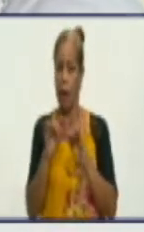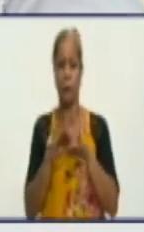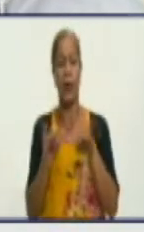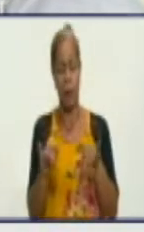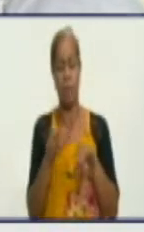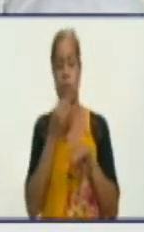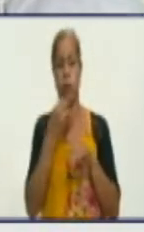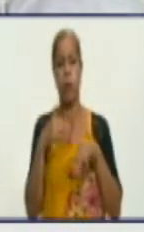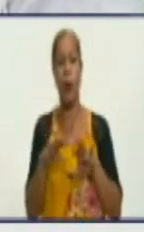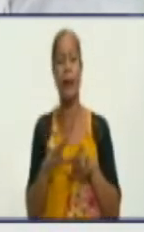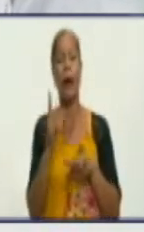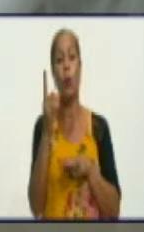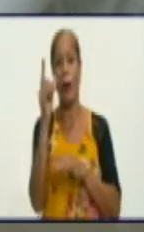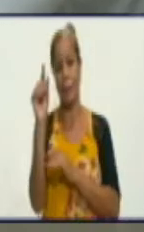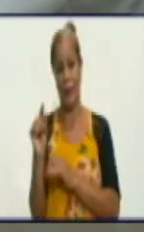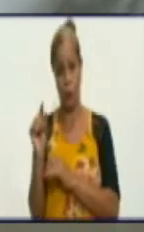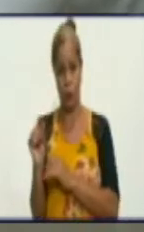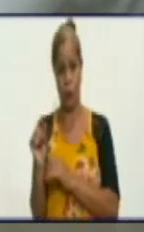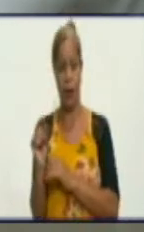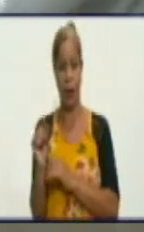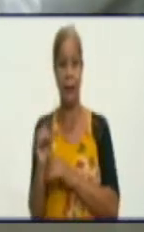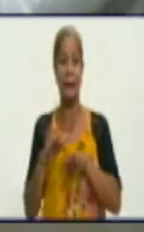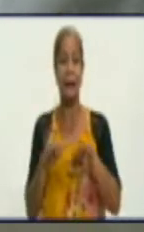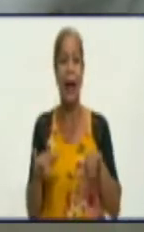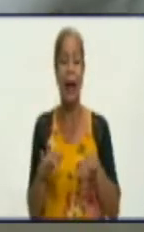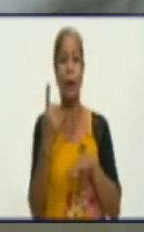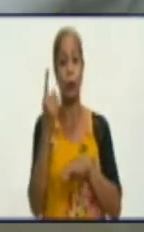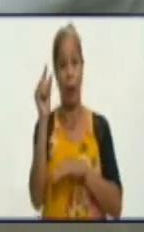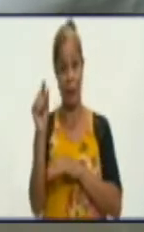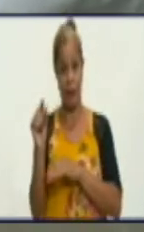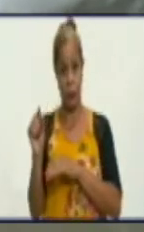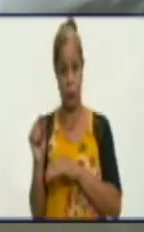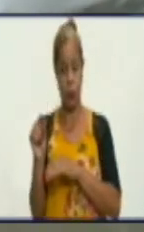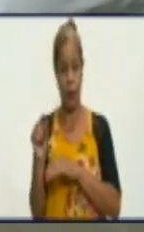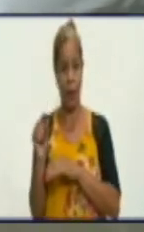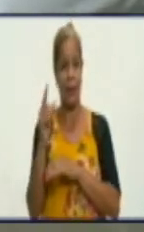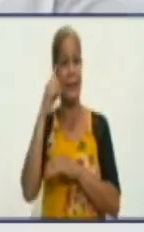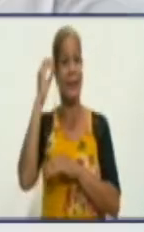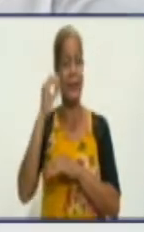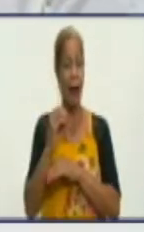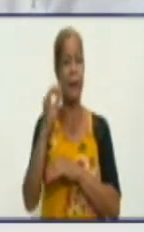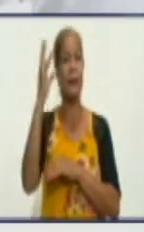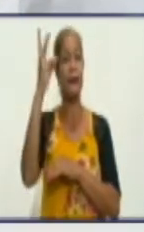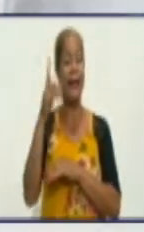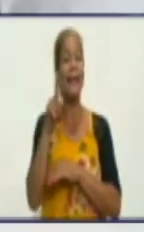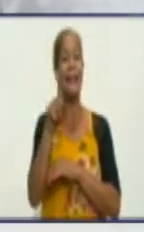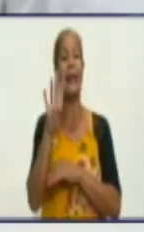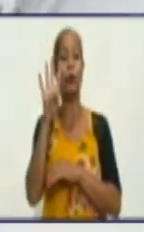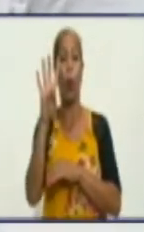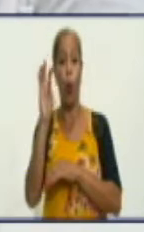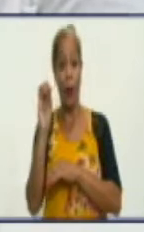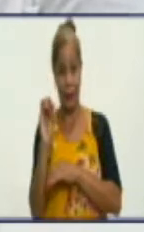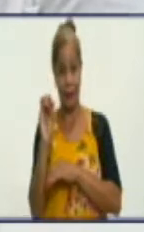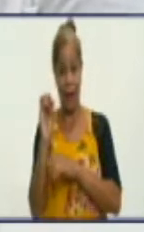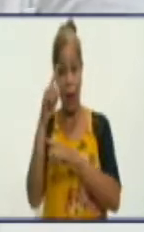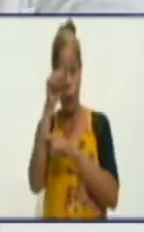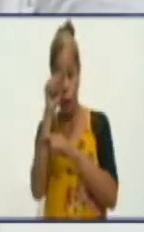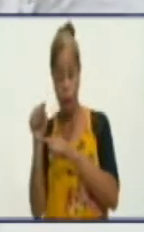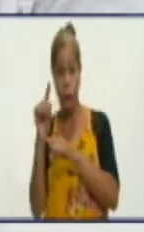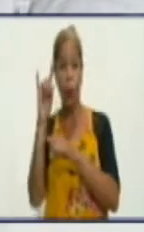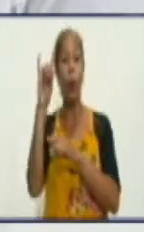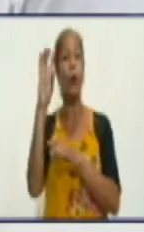paciente. Ya cuando un paciente está reflejando, lo que expliqué anteriormente, cifras de tensión arterial de 140 con 90 milímetros de